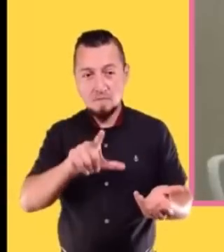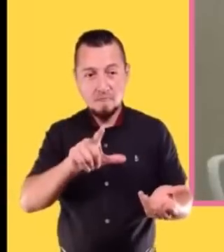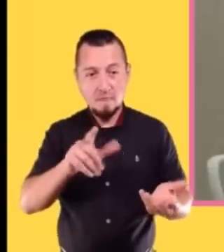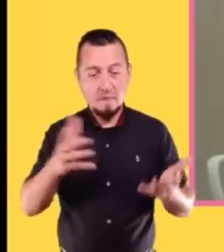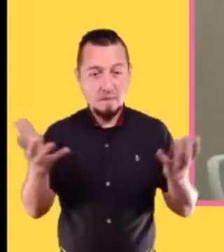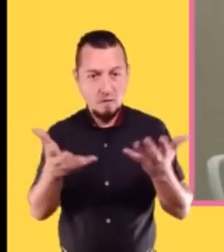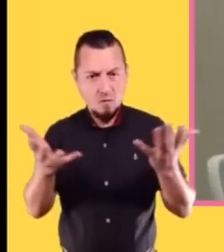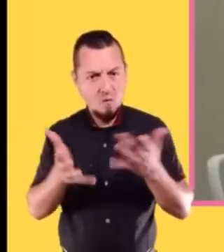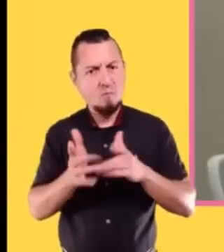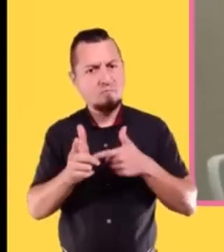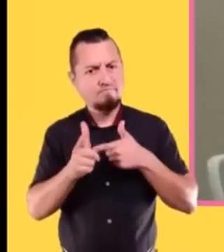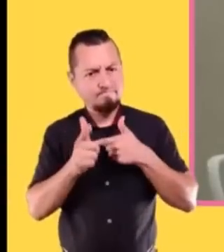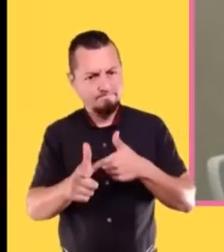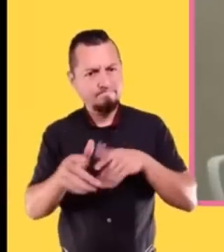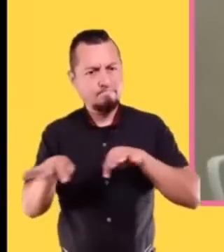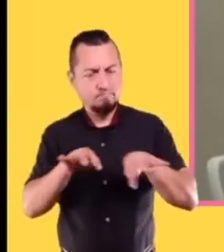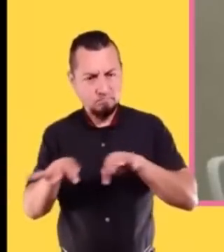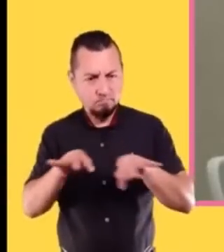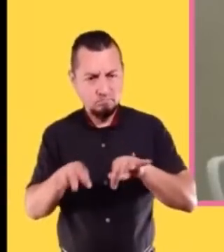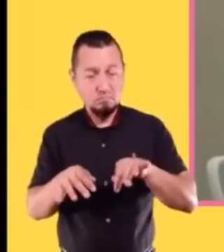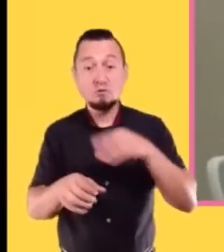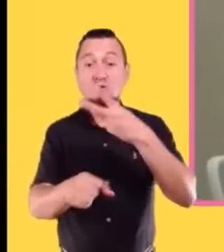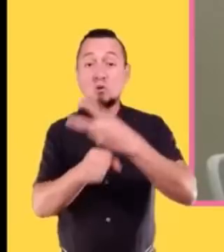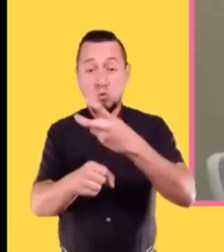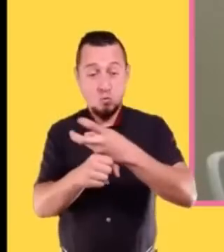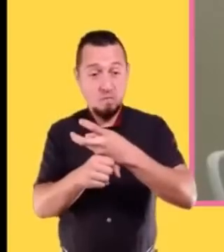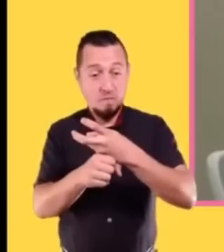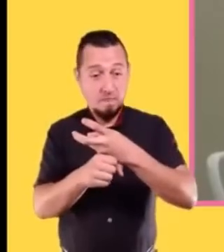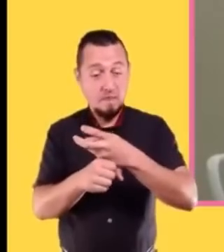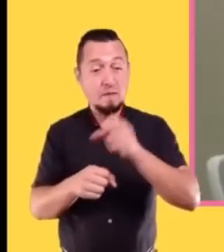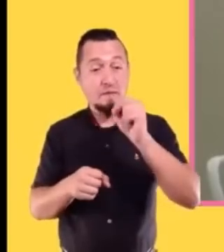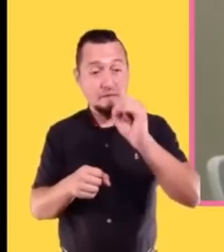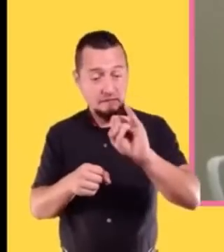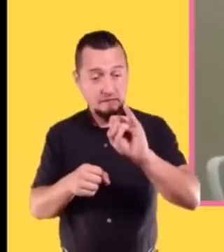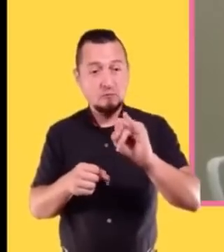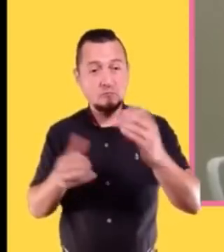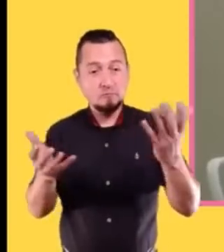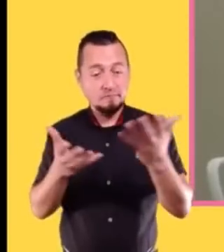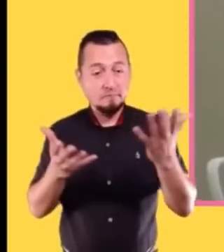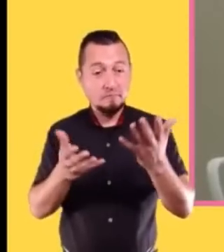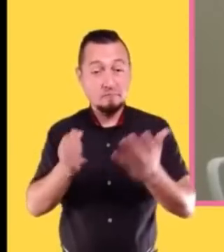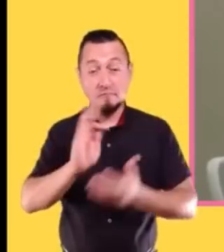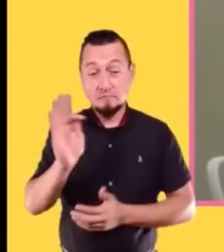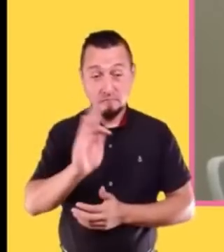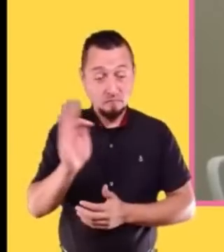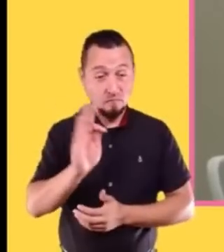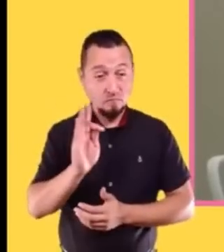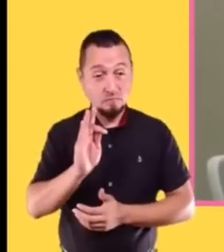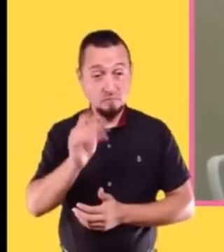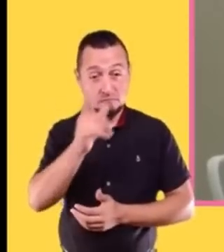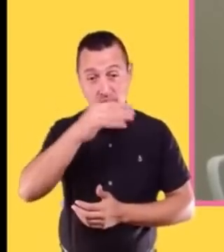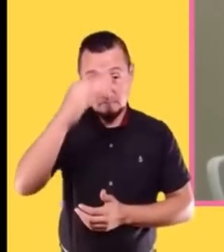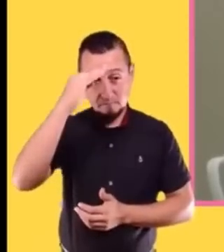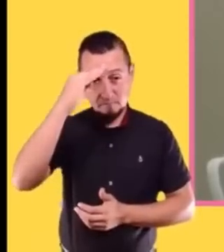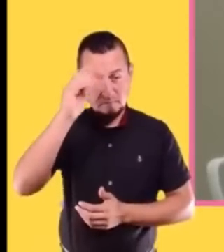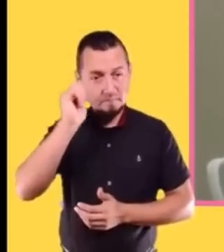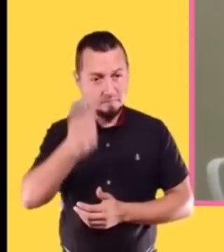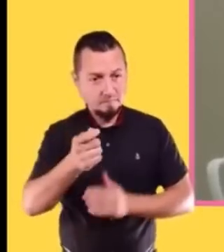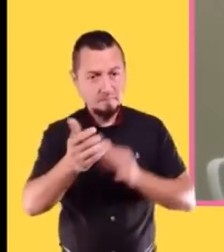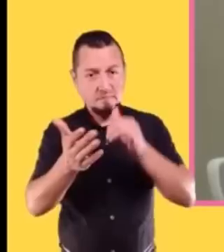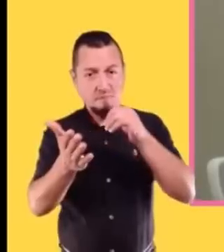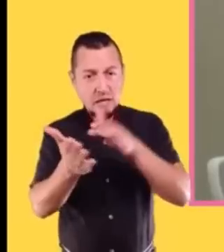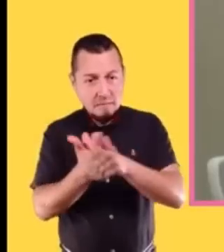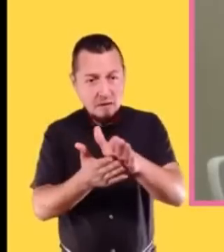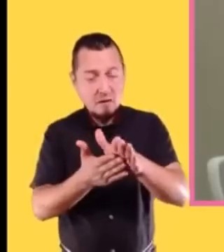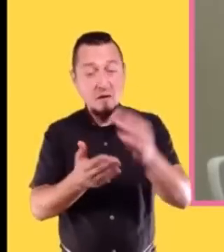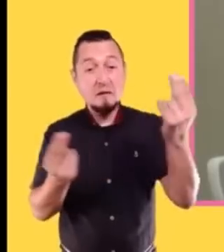economía de las familias. Pero segundo, por supuesto, lo reitero, si se tuviera que hacer un esfuerzo para imprimir algún material que se